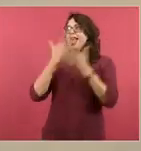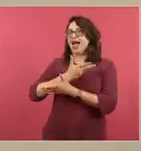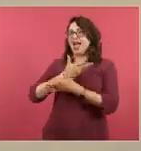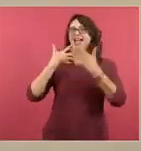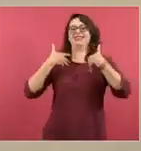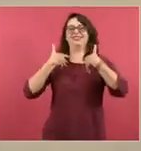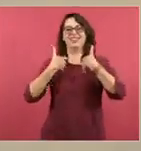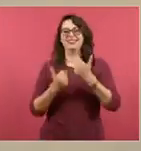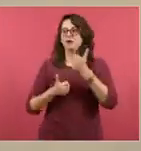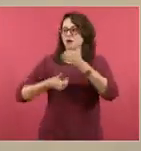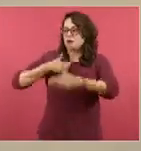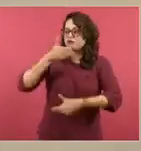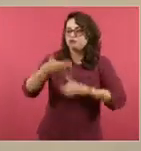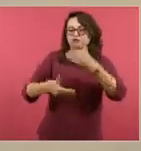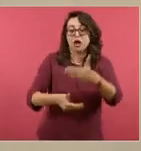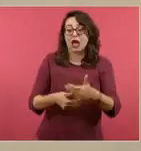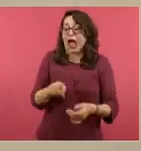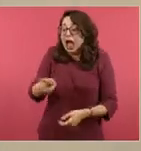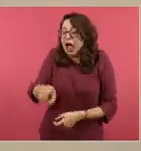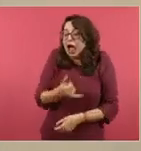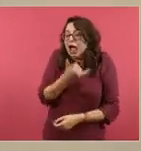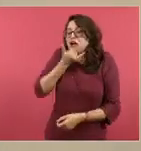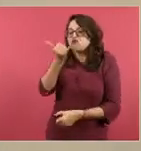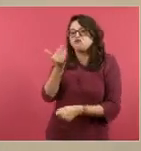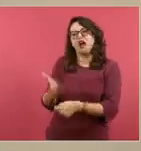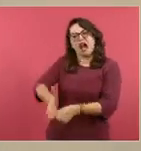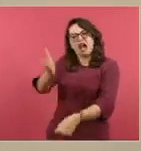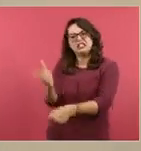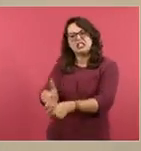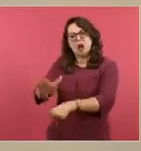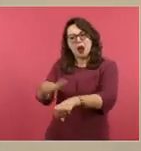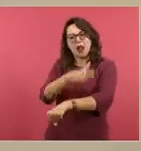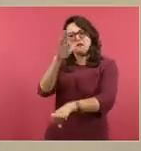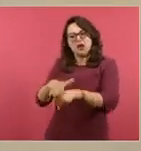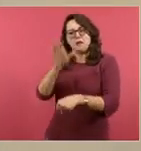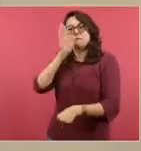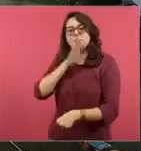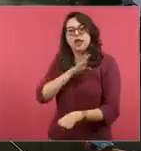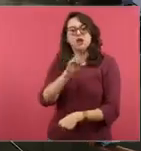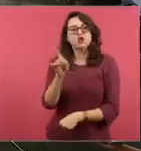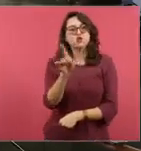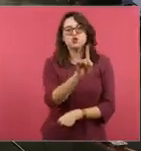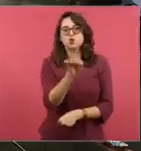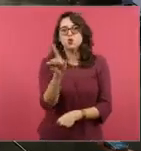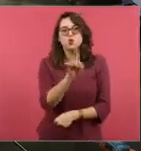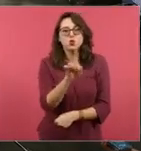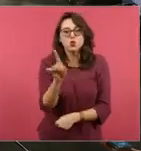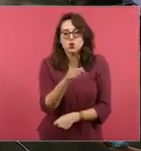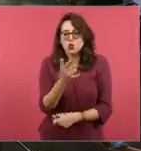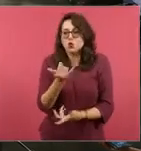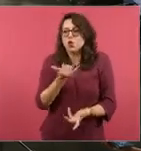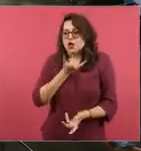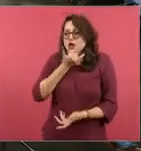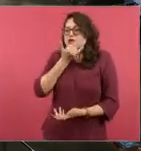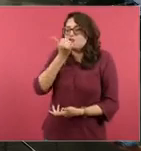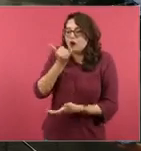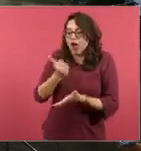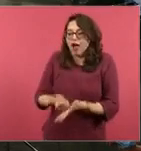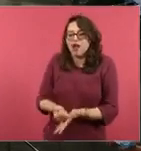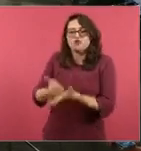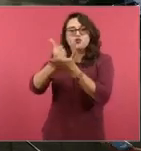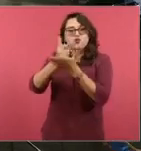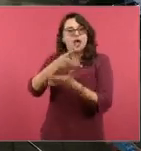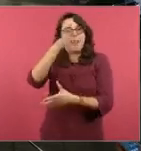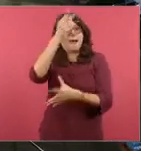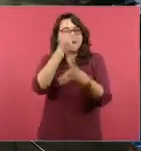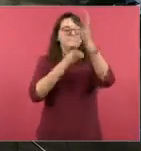discriminar, sino una forma de hacer notar, ok, te hace falta. ¿Cómo aprendemos nosotros? Individualmente, pues sí, hay teorías